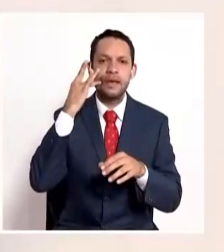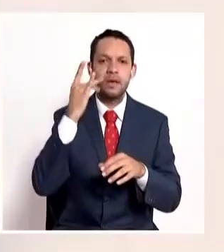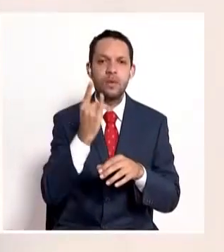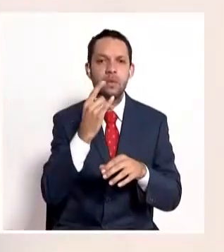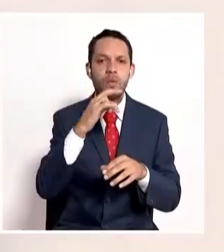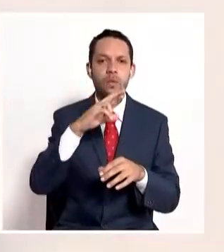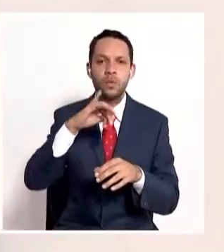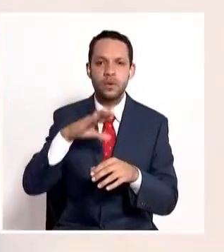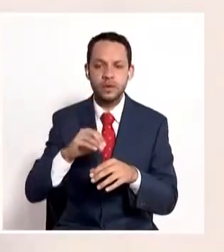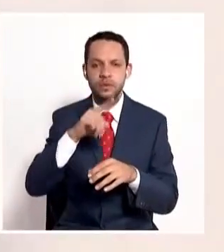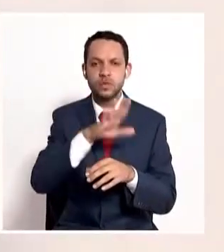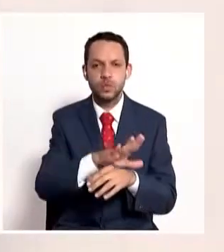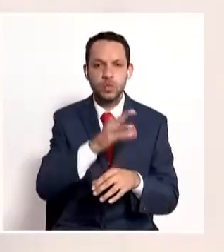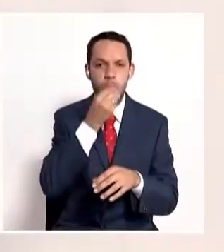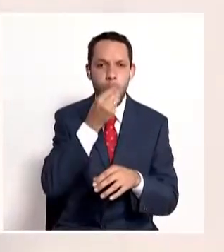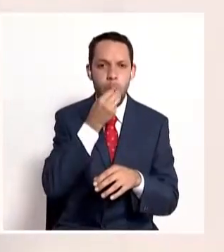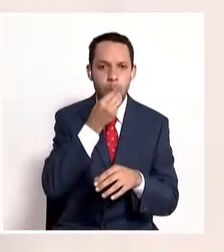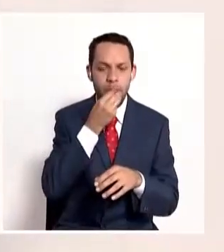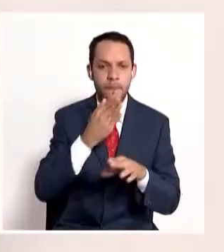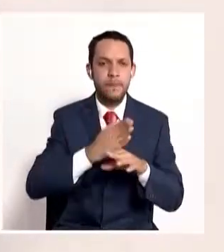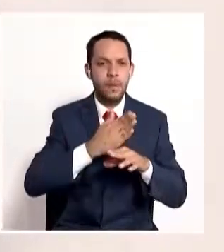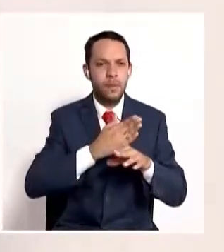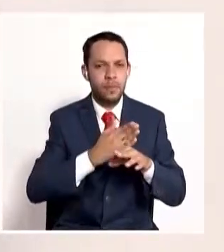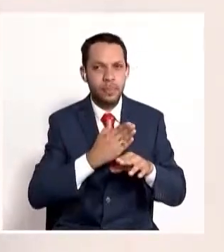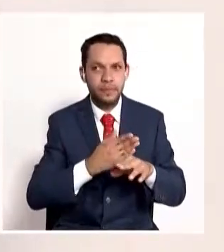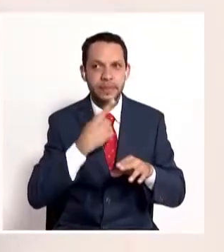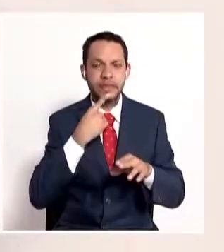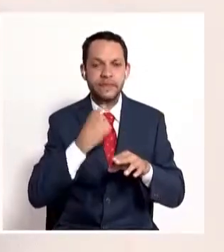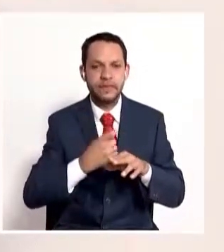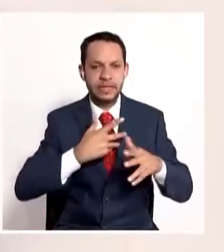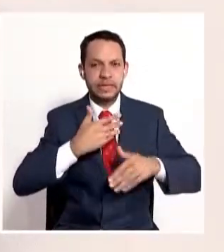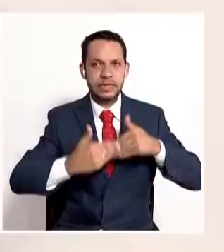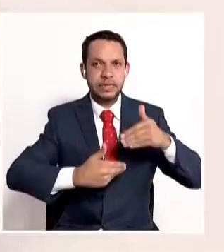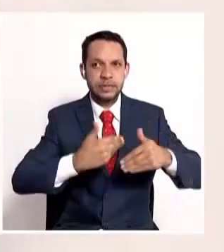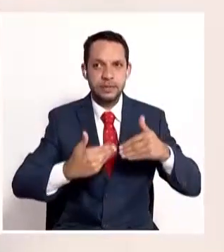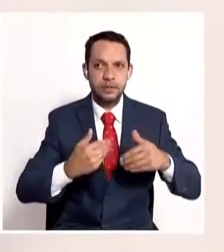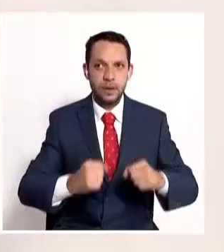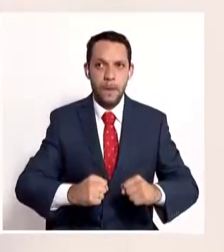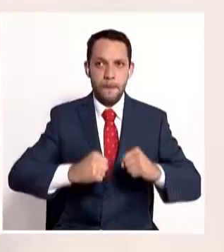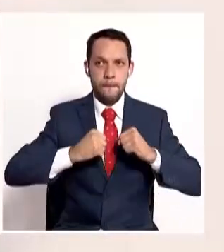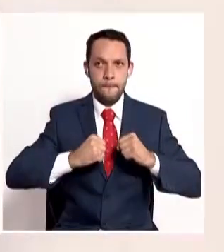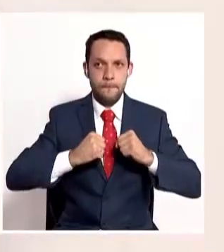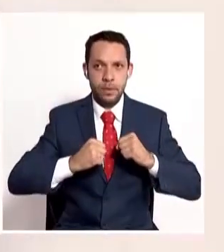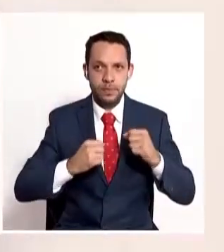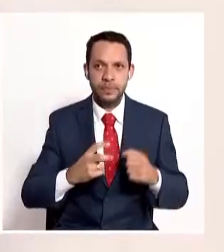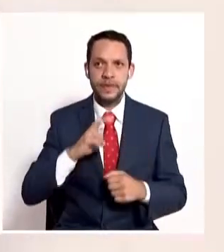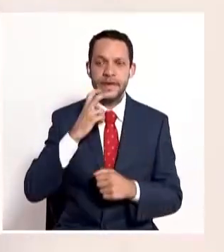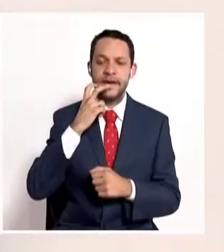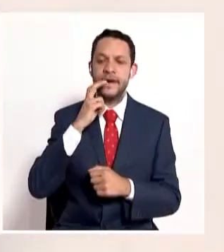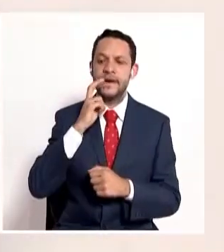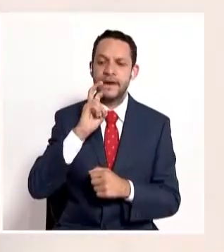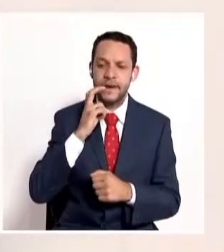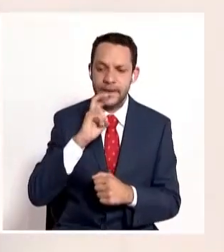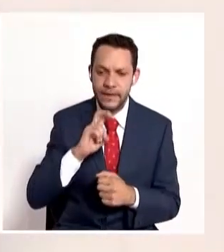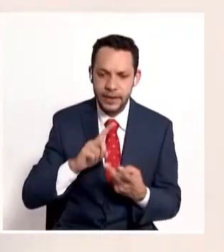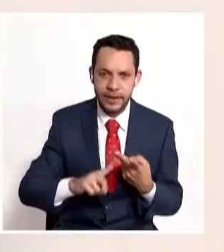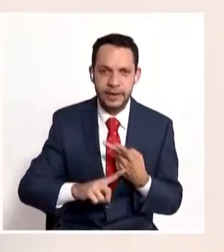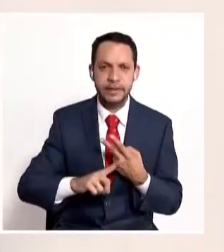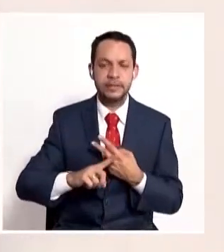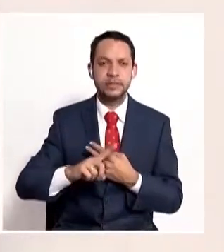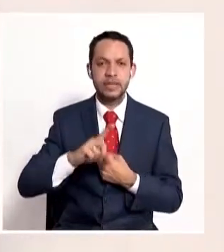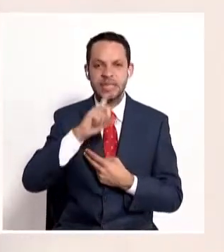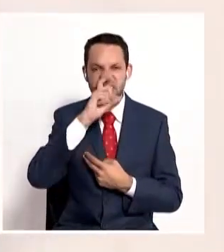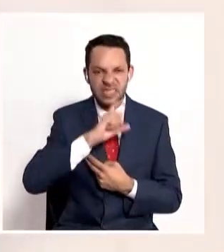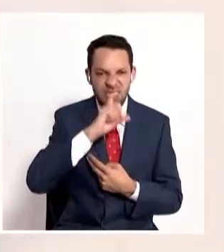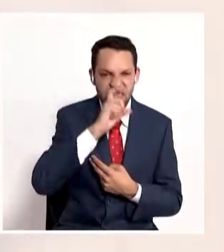alimentación todos aquellos alimentos que tengan una un exceso de proteína es decir la carne de res la carne de cerdo